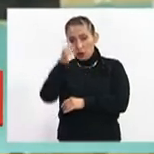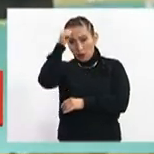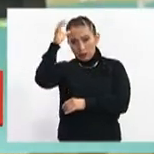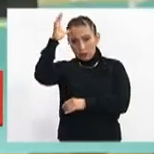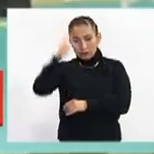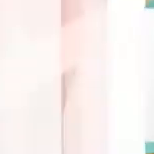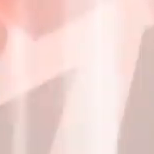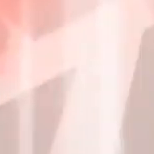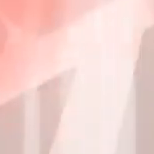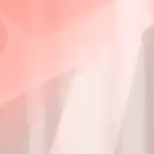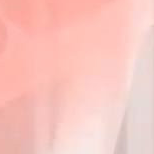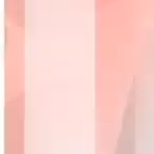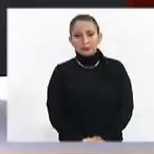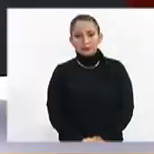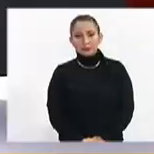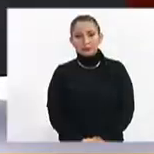Cuauhtémoc.